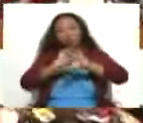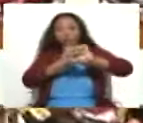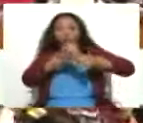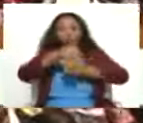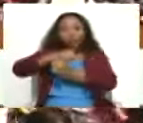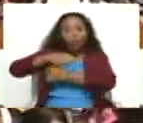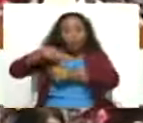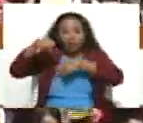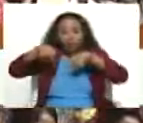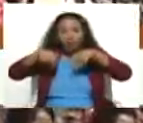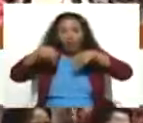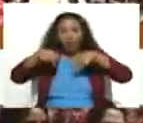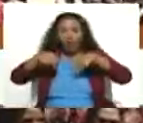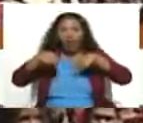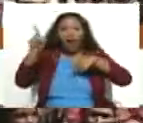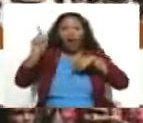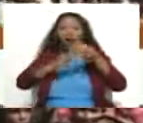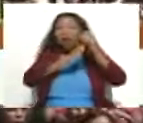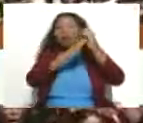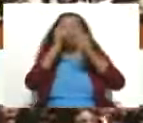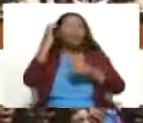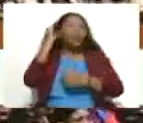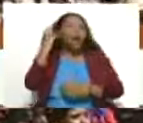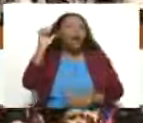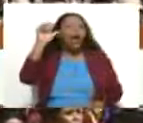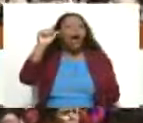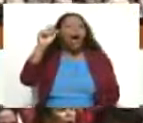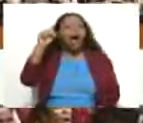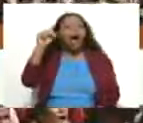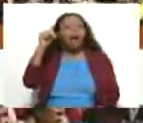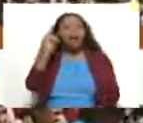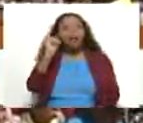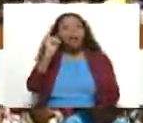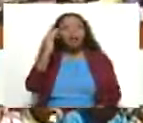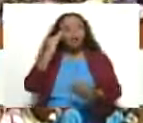la lideresa Anny Silva.